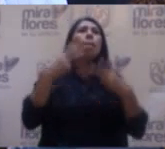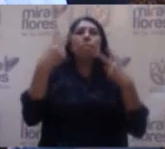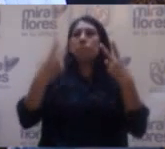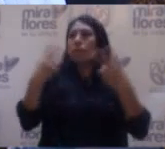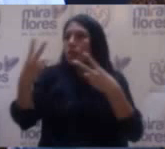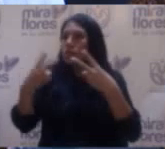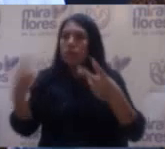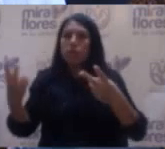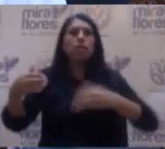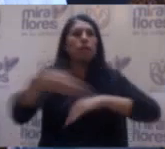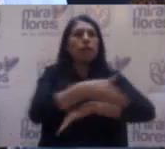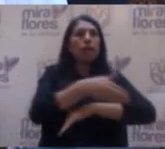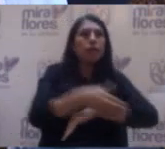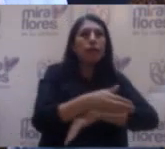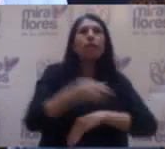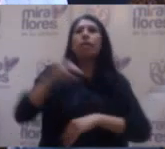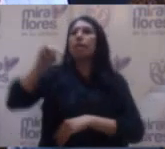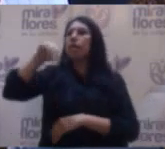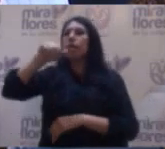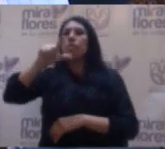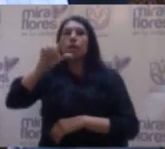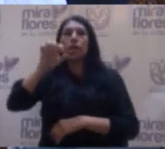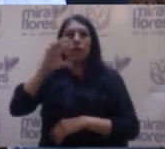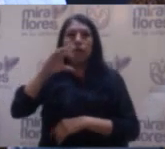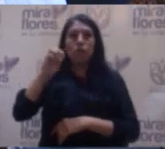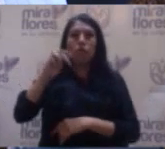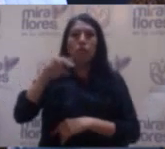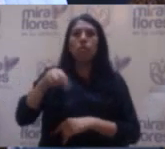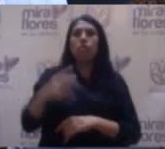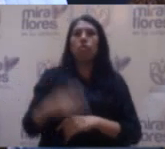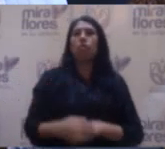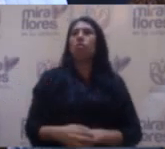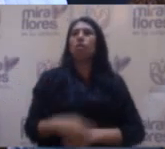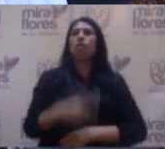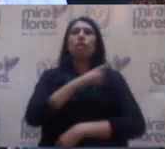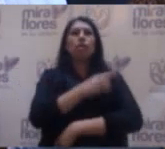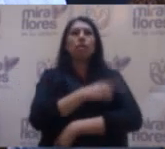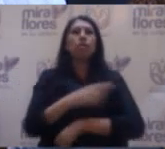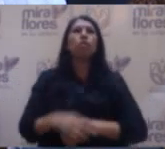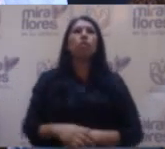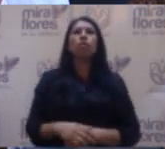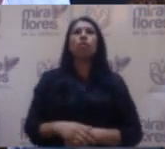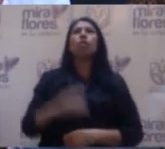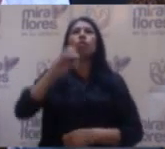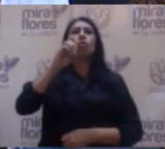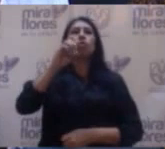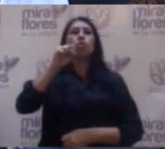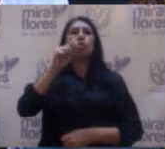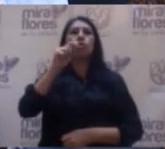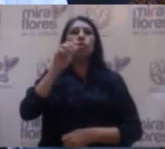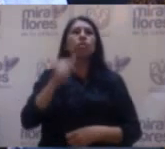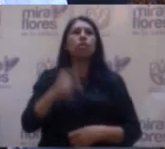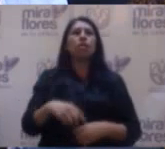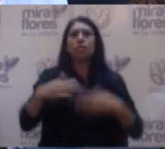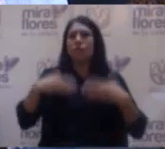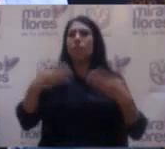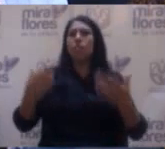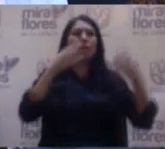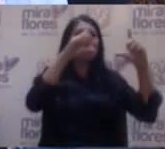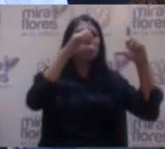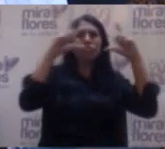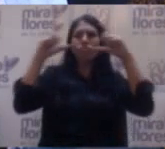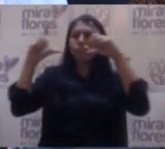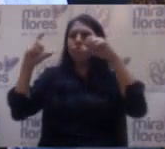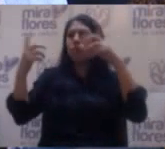barrios, al malecón que tanto se quejaba el regidor Gino Costa, y que se tomen fotos, y si no se